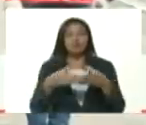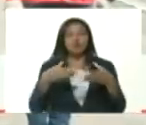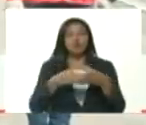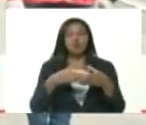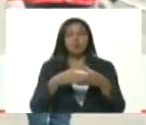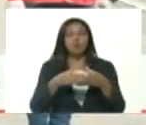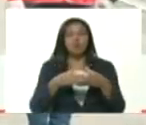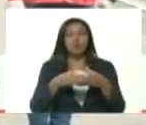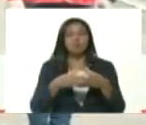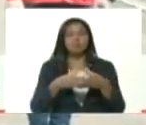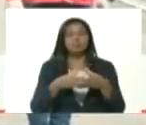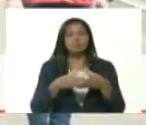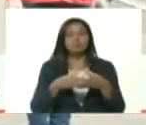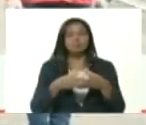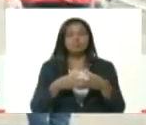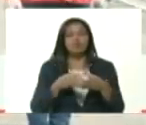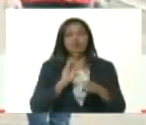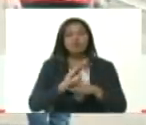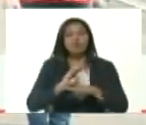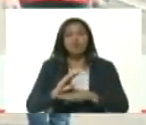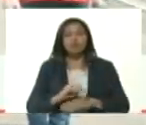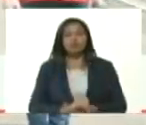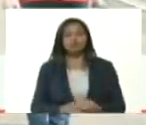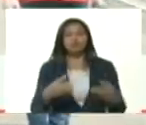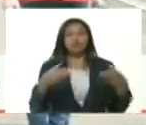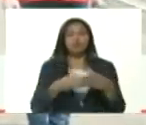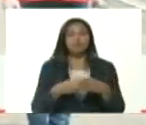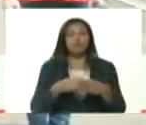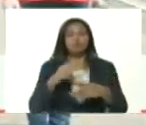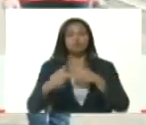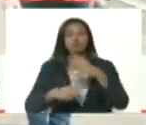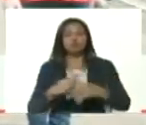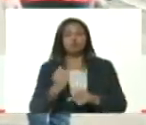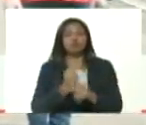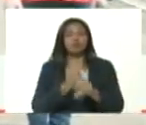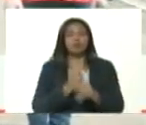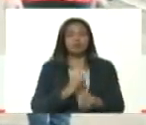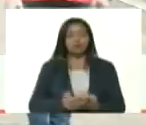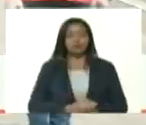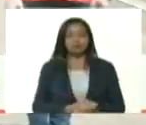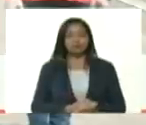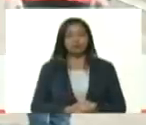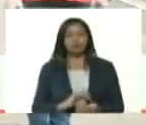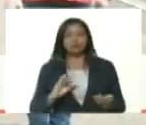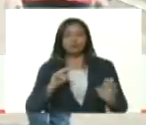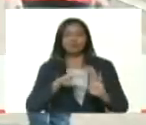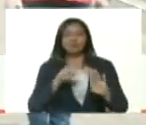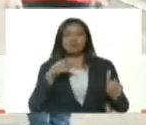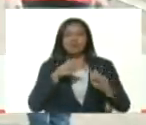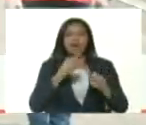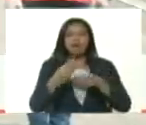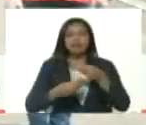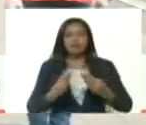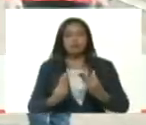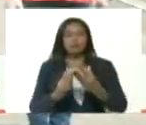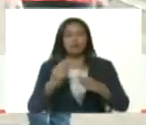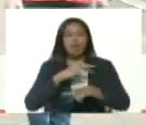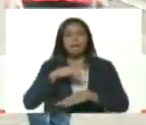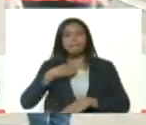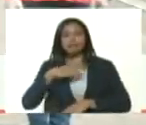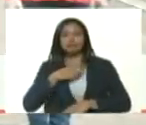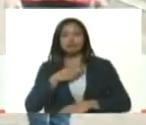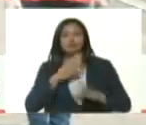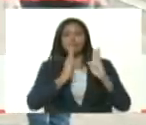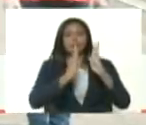y ha llegado el equipamiento de las Brigadas de Producción y Trabajo, las cuales van a contribuir junto con el resto de las misiones